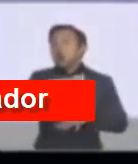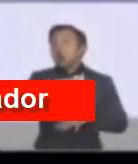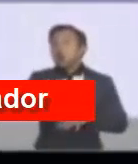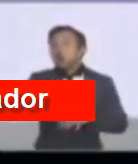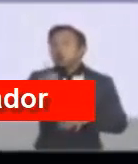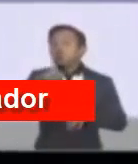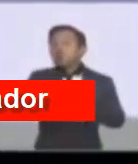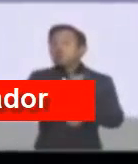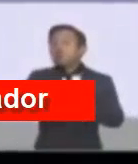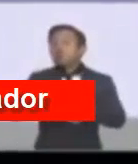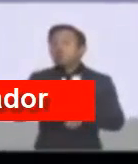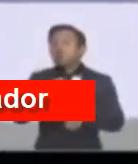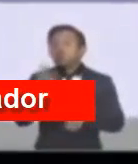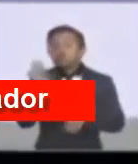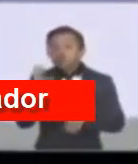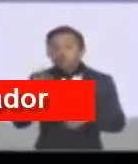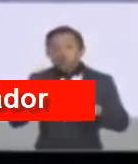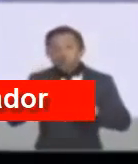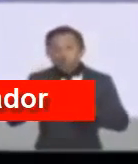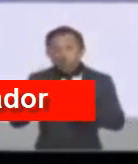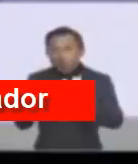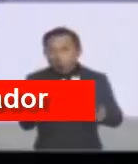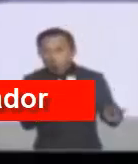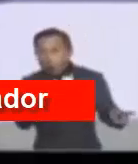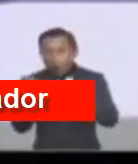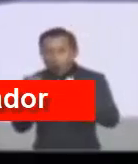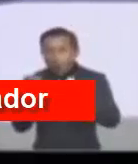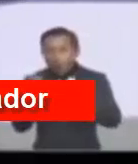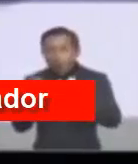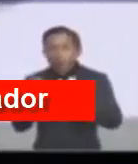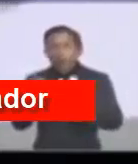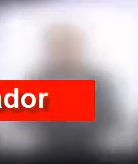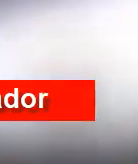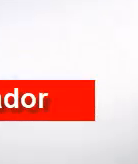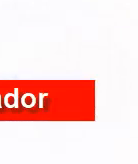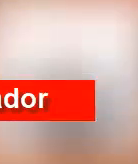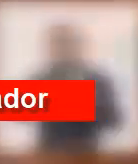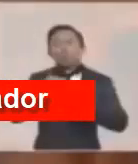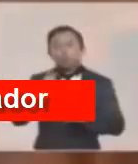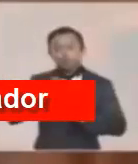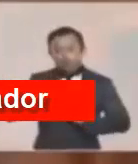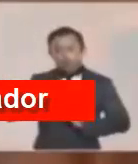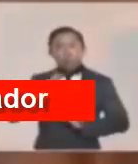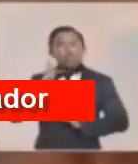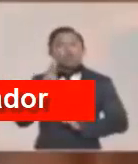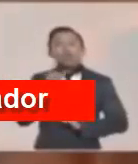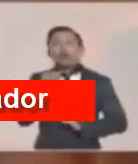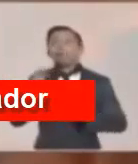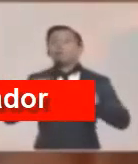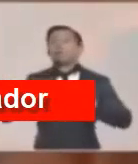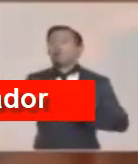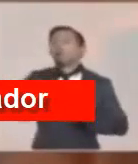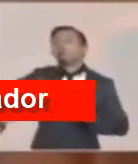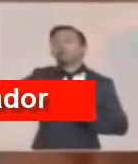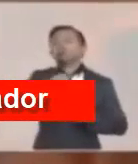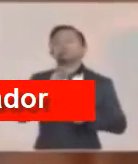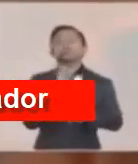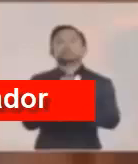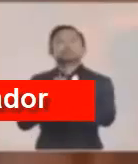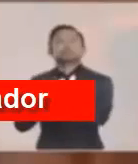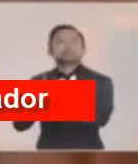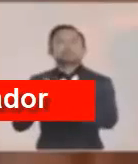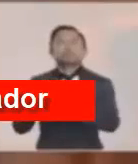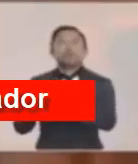la avenida. Creo que en este sentido, tanto al PRI como al PAN, que son lo mismo, en una discusión en donde